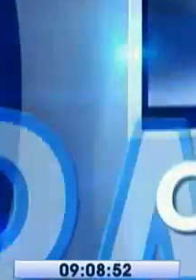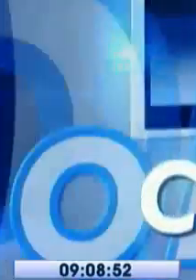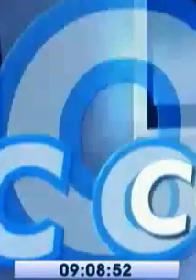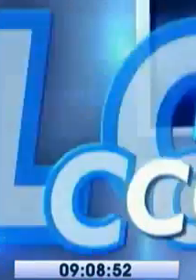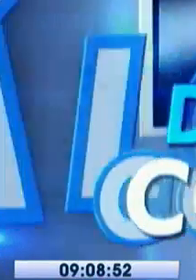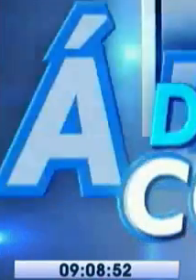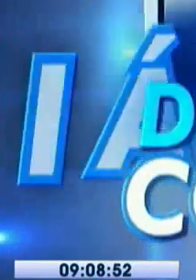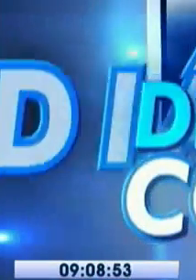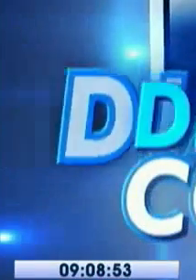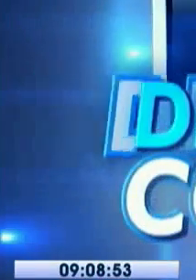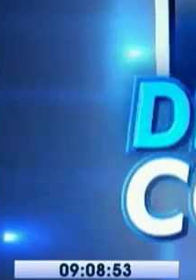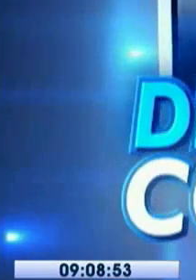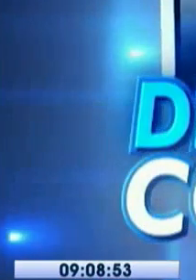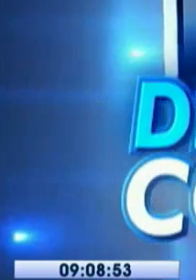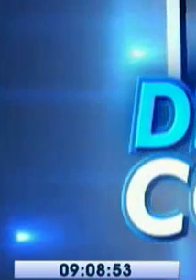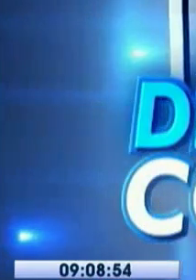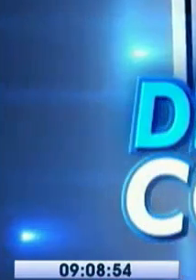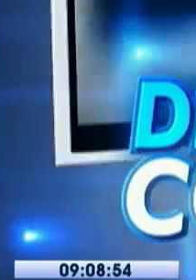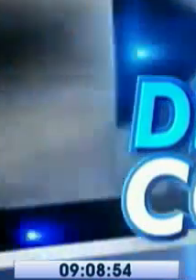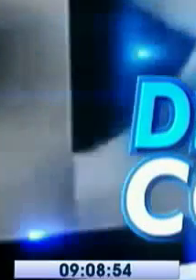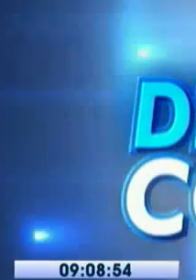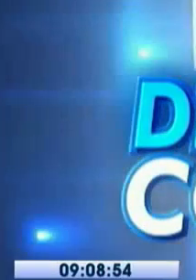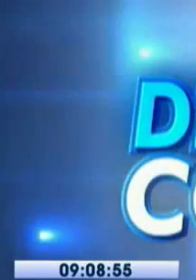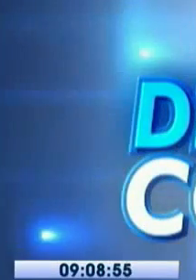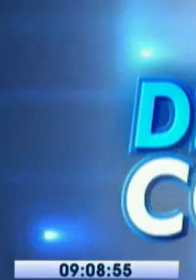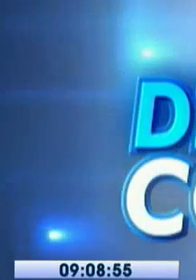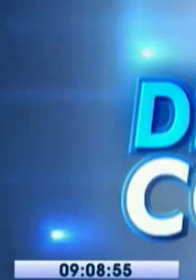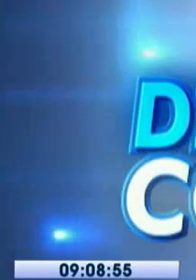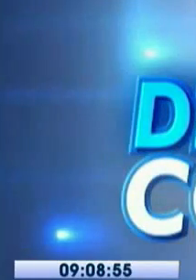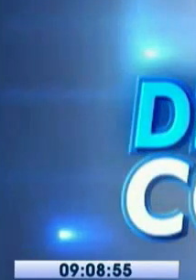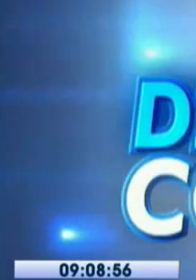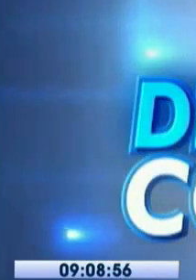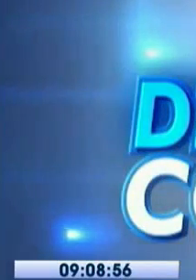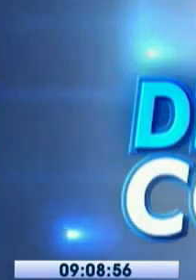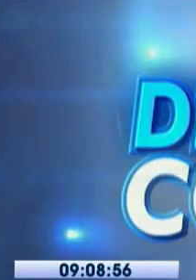Diálogo con la comunidad.